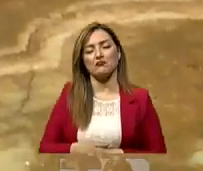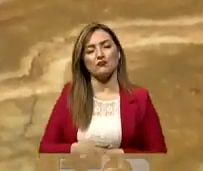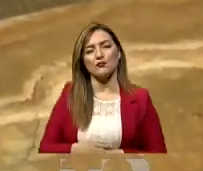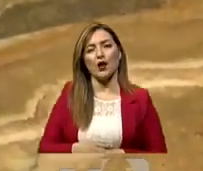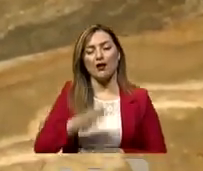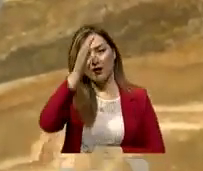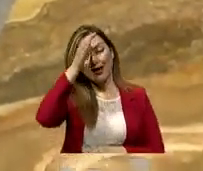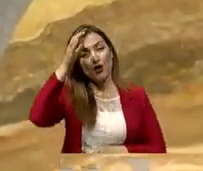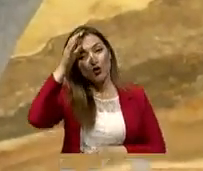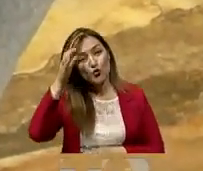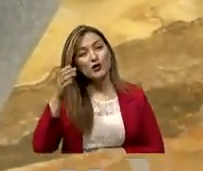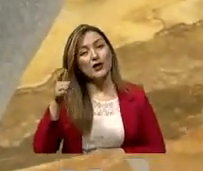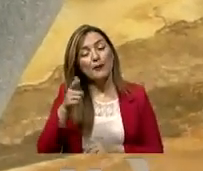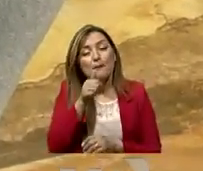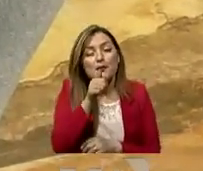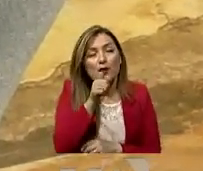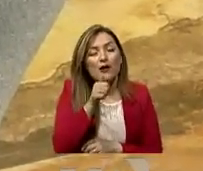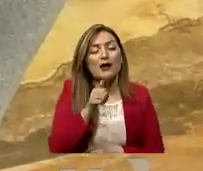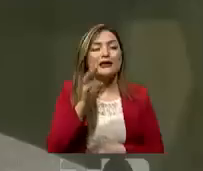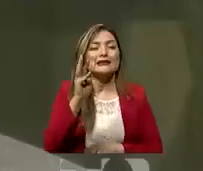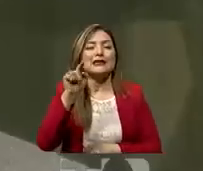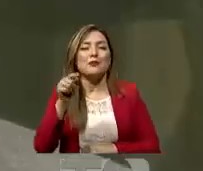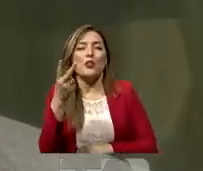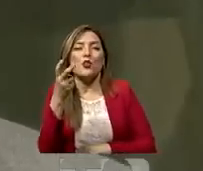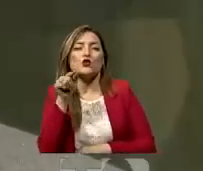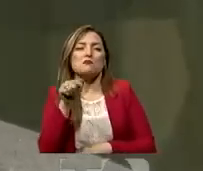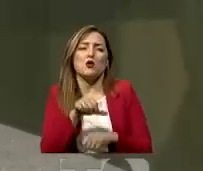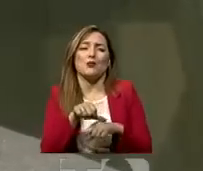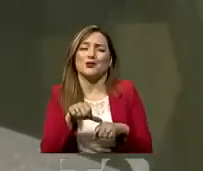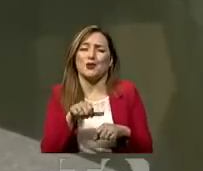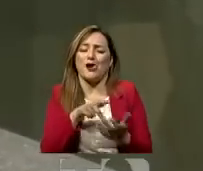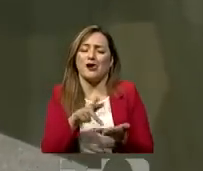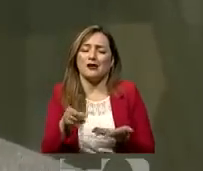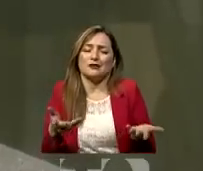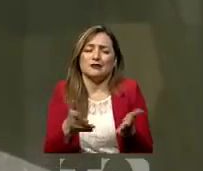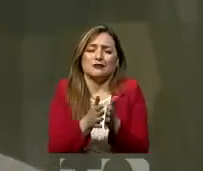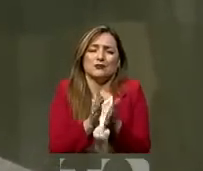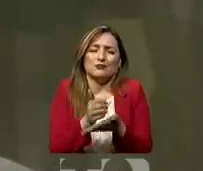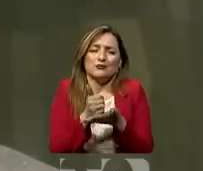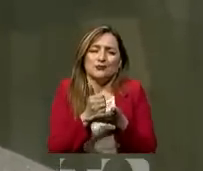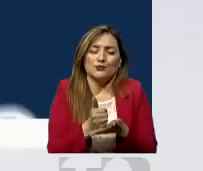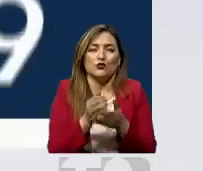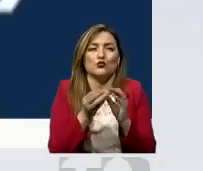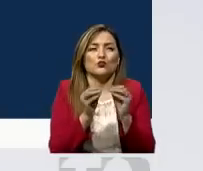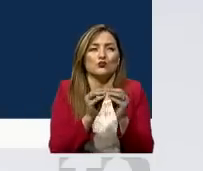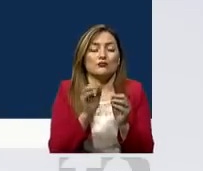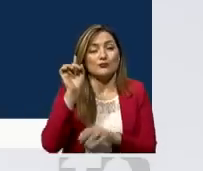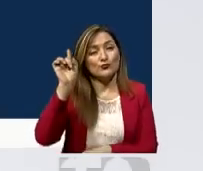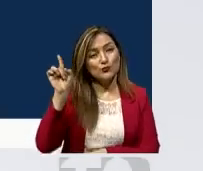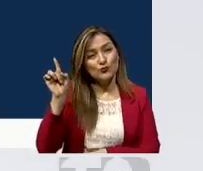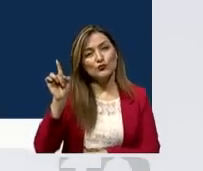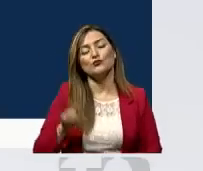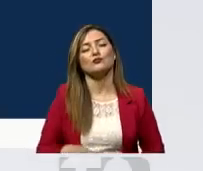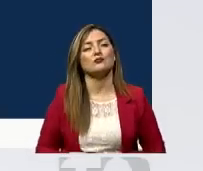la intervención cuesta entre $6,000 a $12,000. Ante la situación que enfrenta pide ayuda al siguiente número,